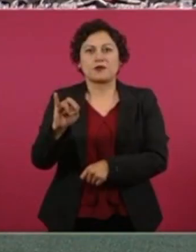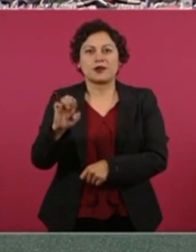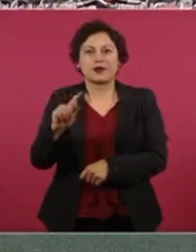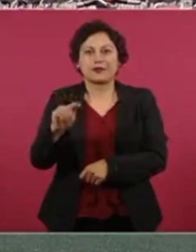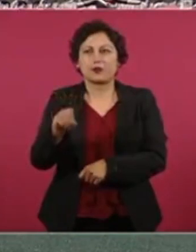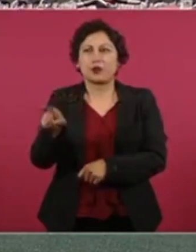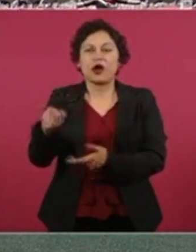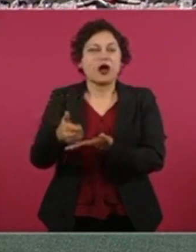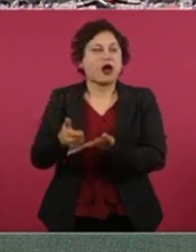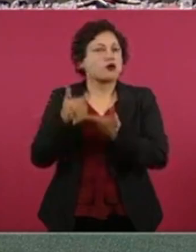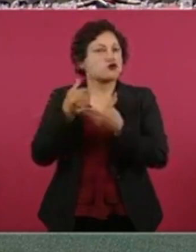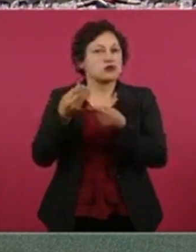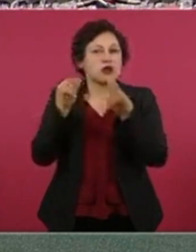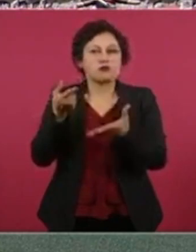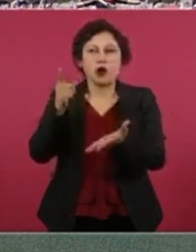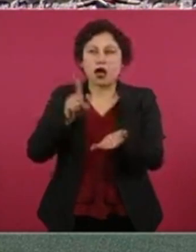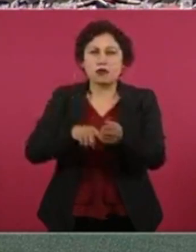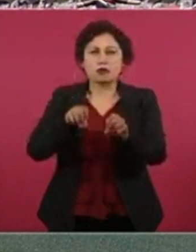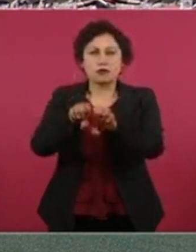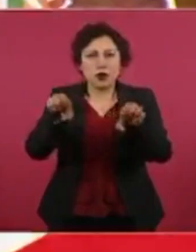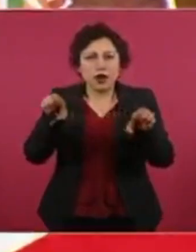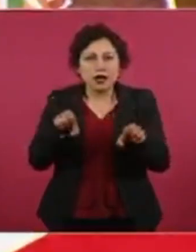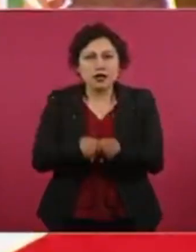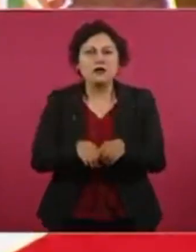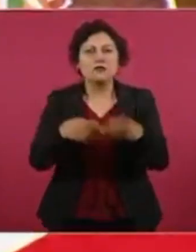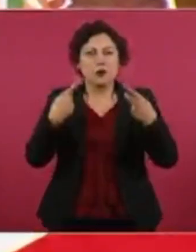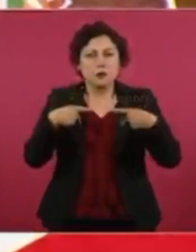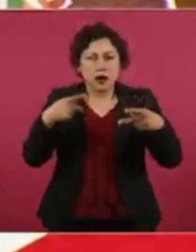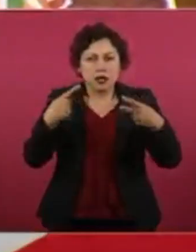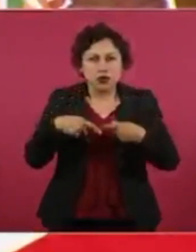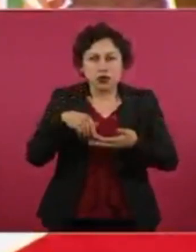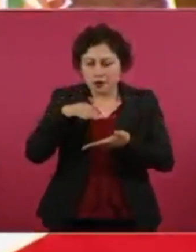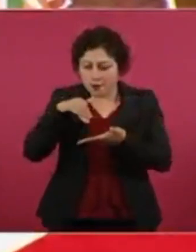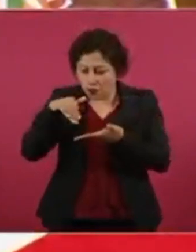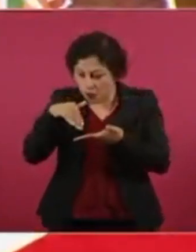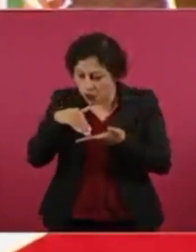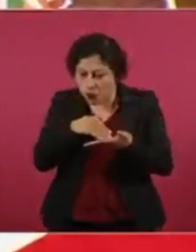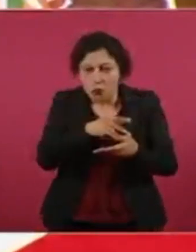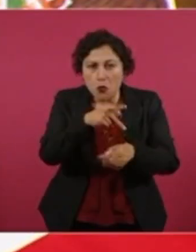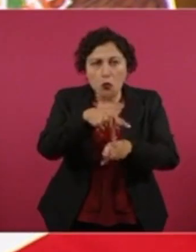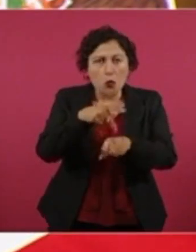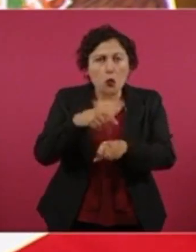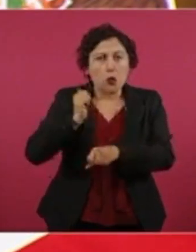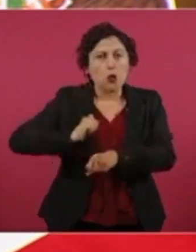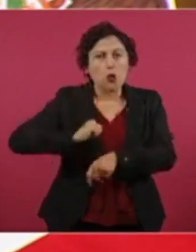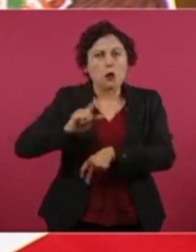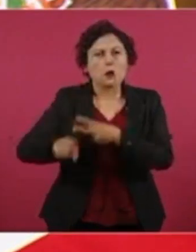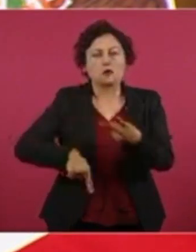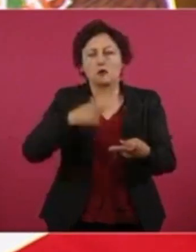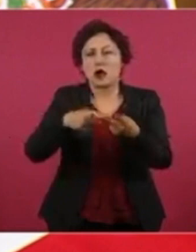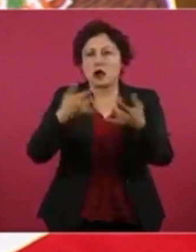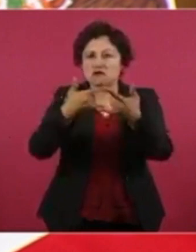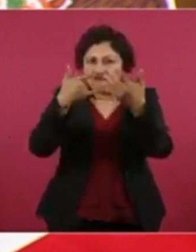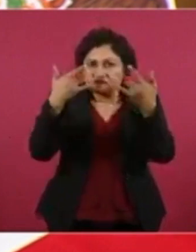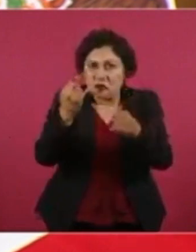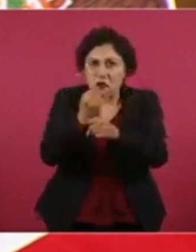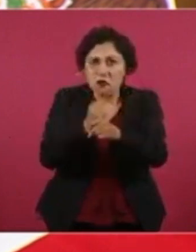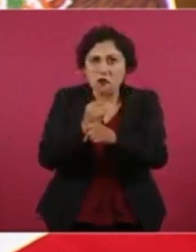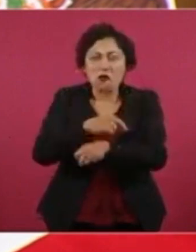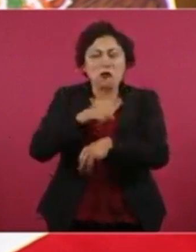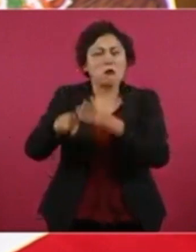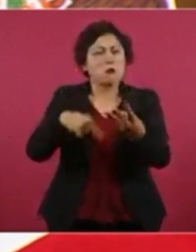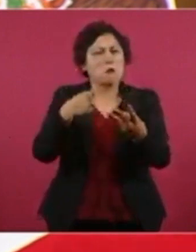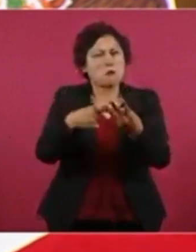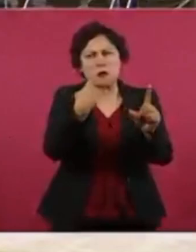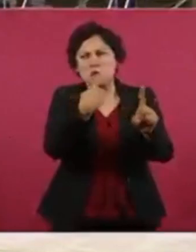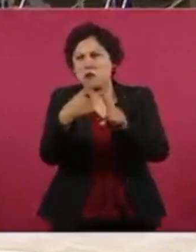y arqueólogos y antropólogos, historiadores, etnólogos del Lina.